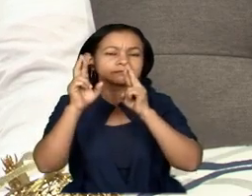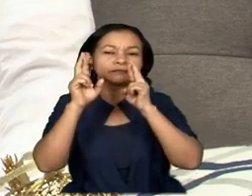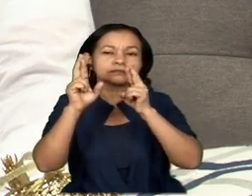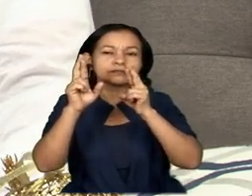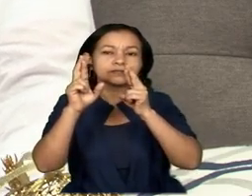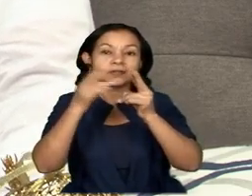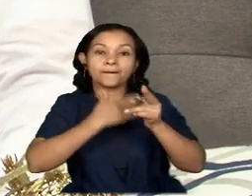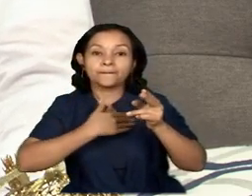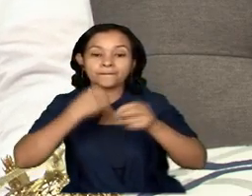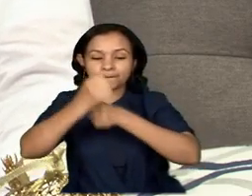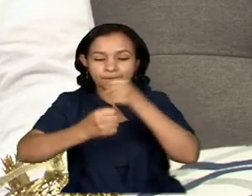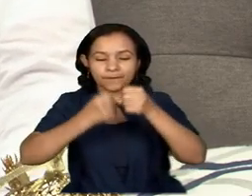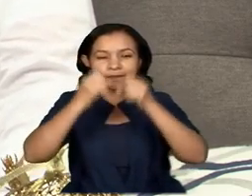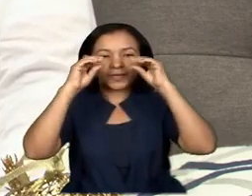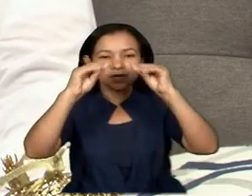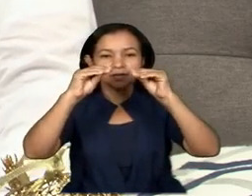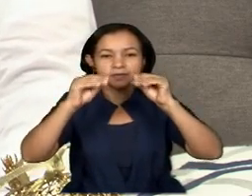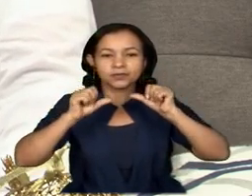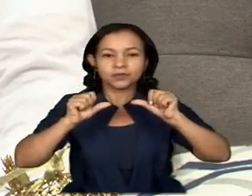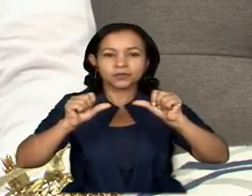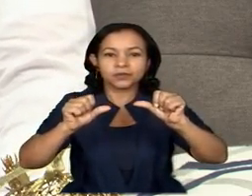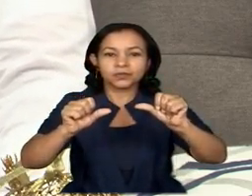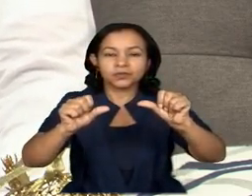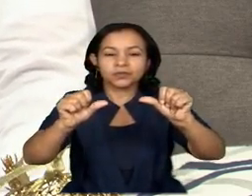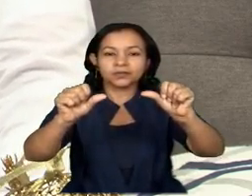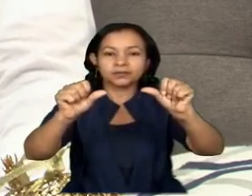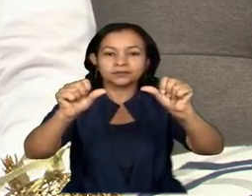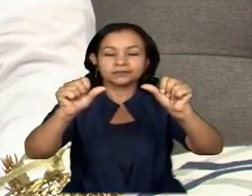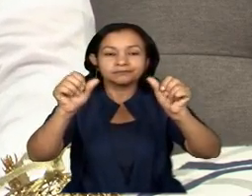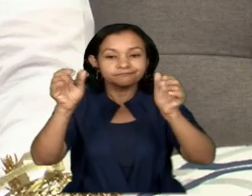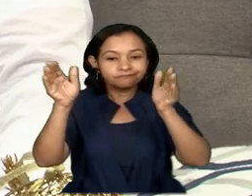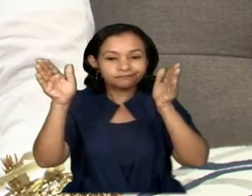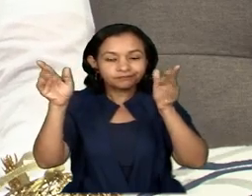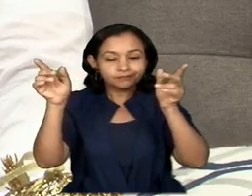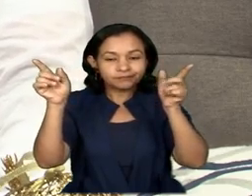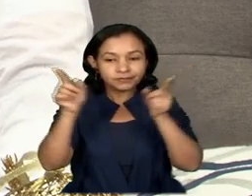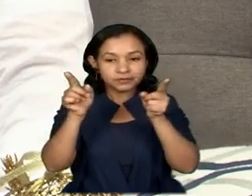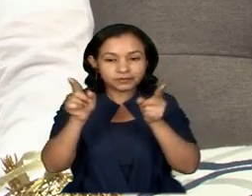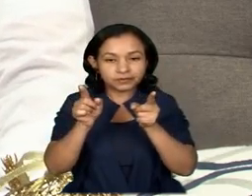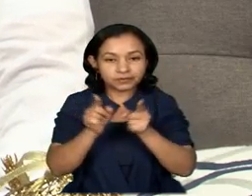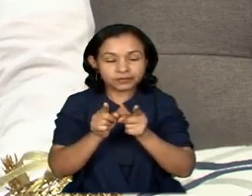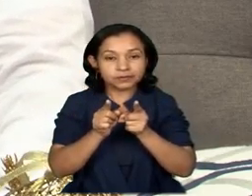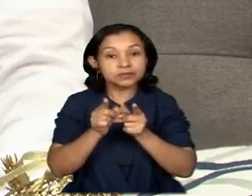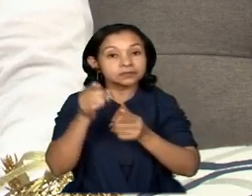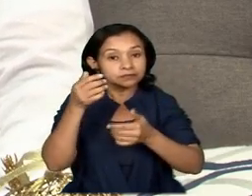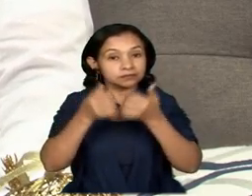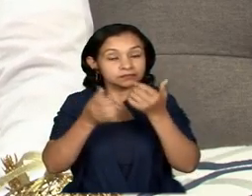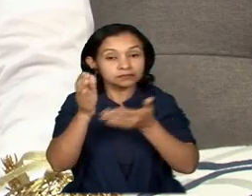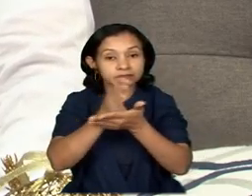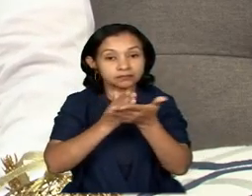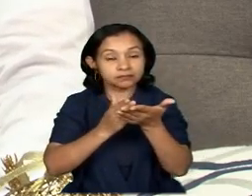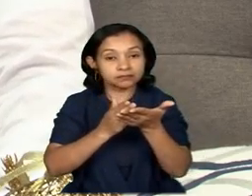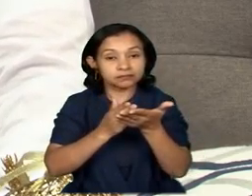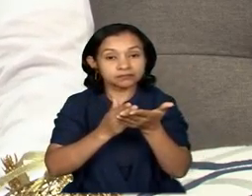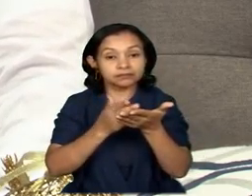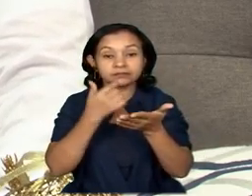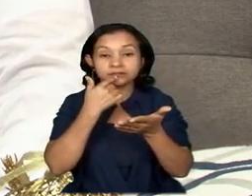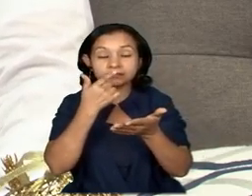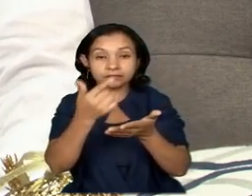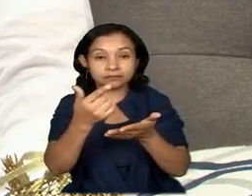para seguir avanzando en educación y reduciendo pues las brechas que seguimos teniendo, ¿verdad? Innegablemente que nos